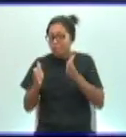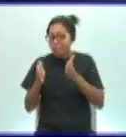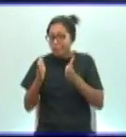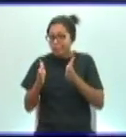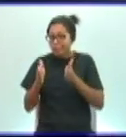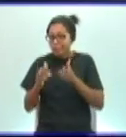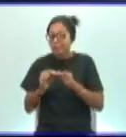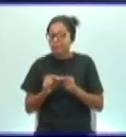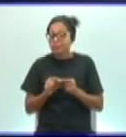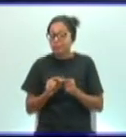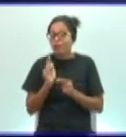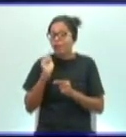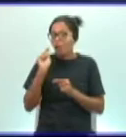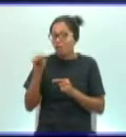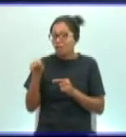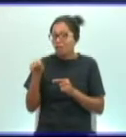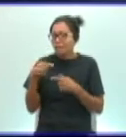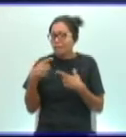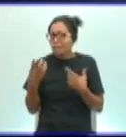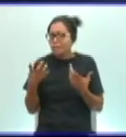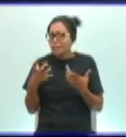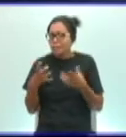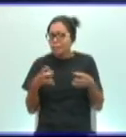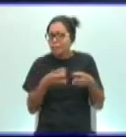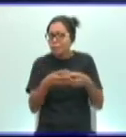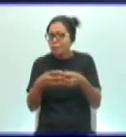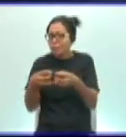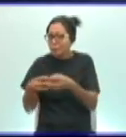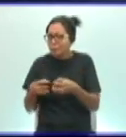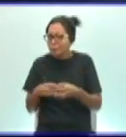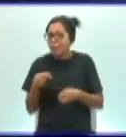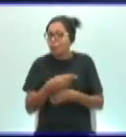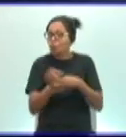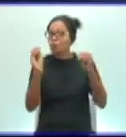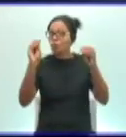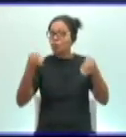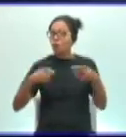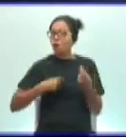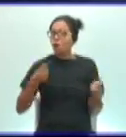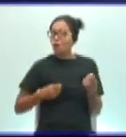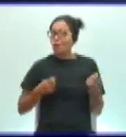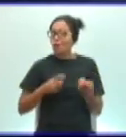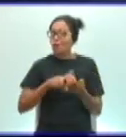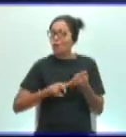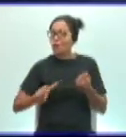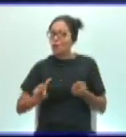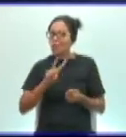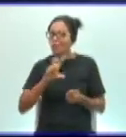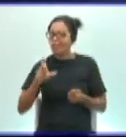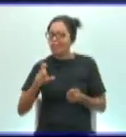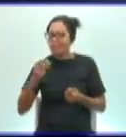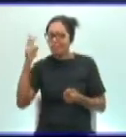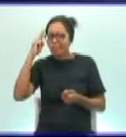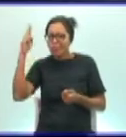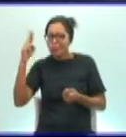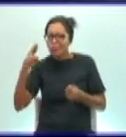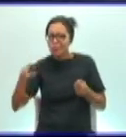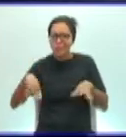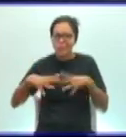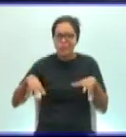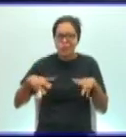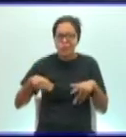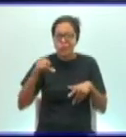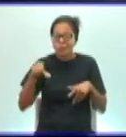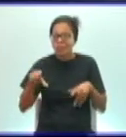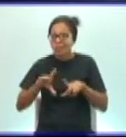Allí se encontraban varias fuerzas, ustedes lo conocen por la lucha en las villas. Recuerden toda la situación que tenía el Escambray en el año 58. Existía